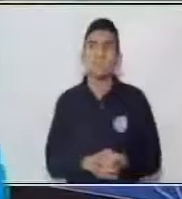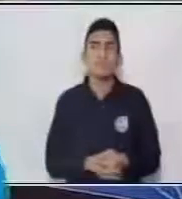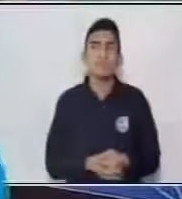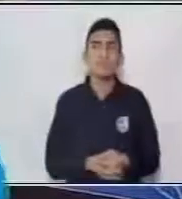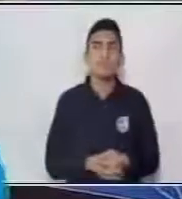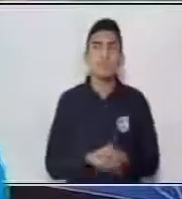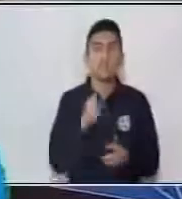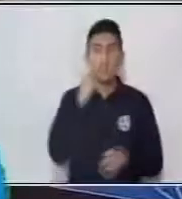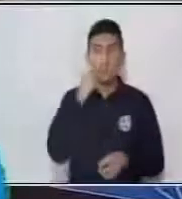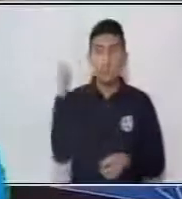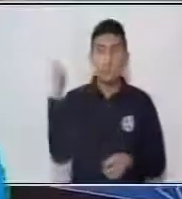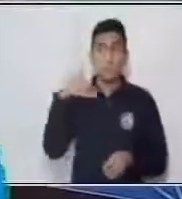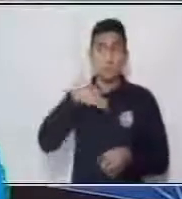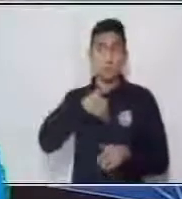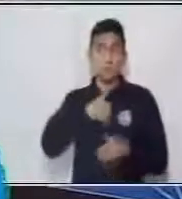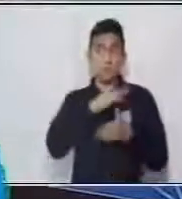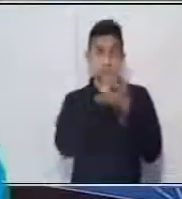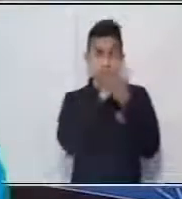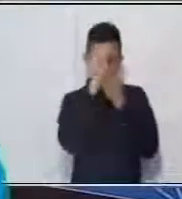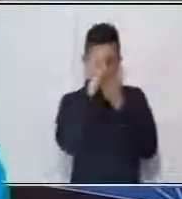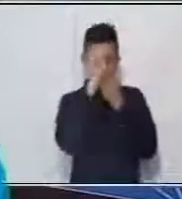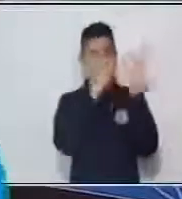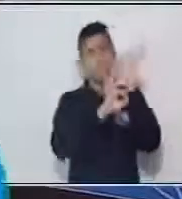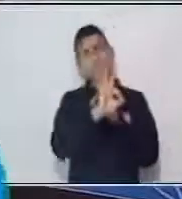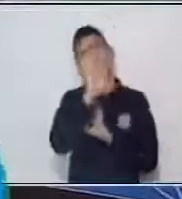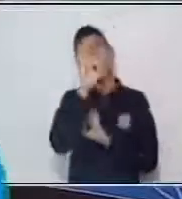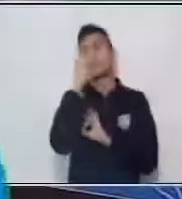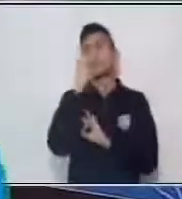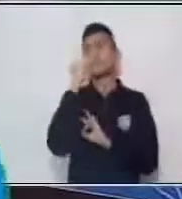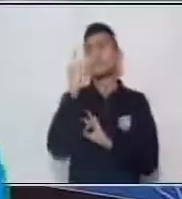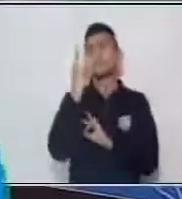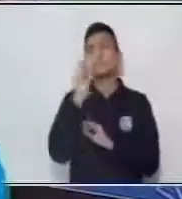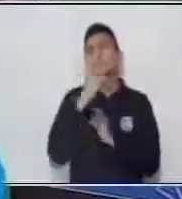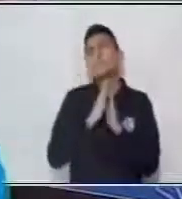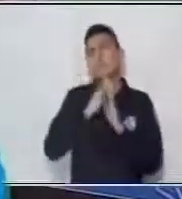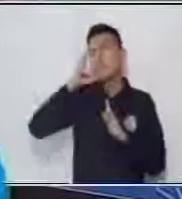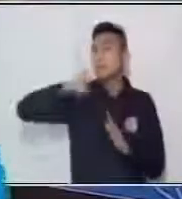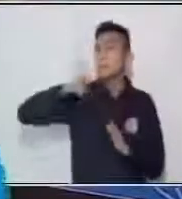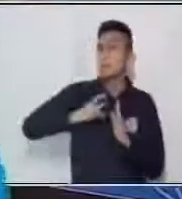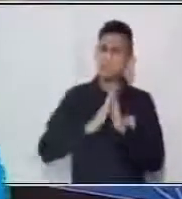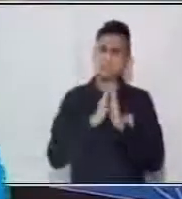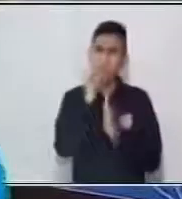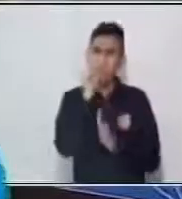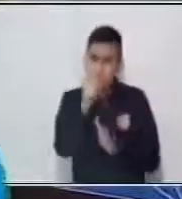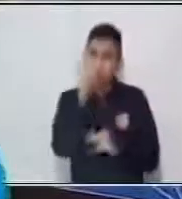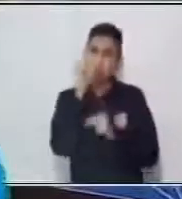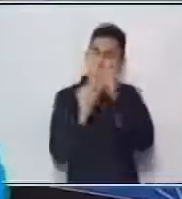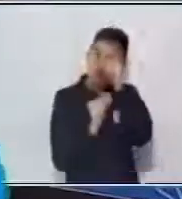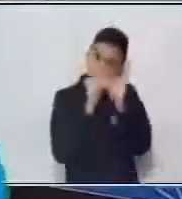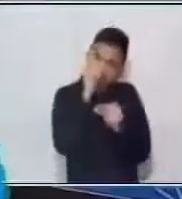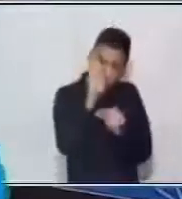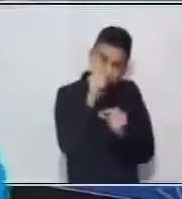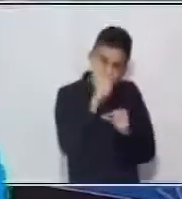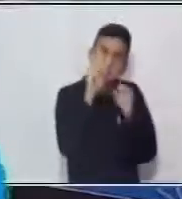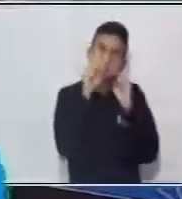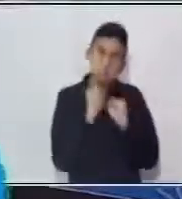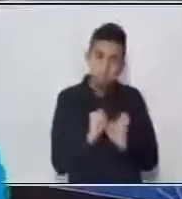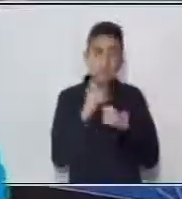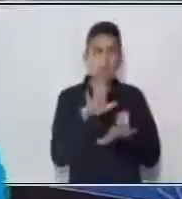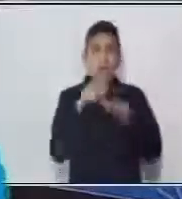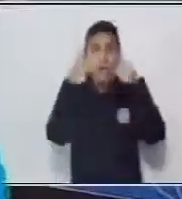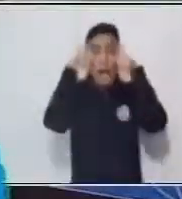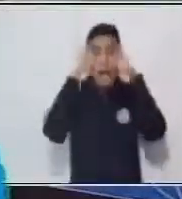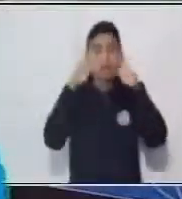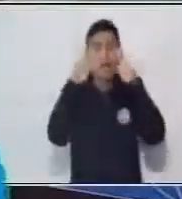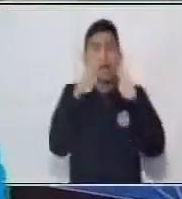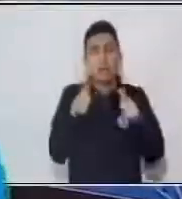Acá tenemos un texto y acá tenemos otro. Entonces necesito que poco a poco vayas como que analizando